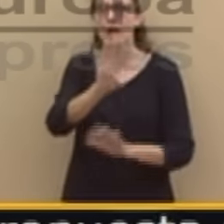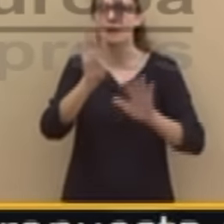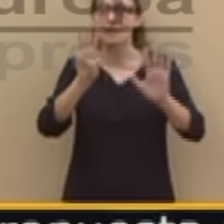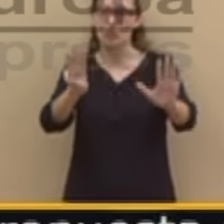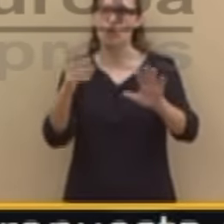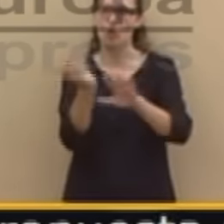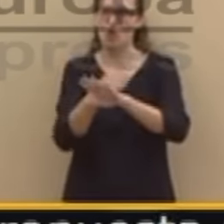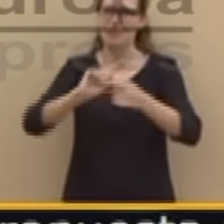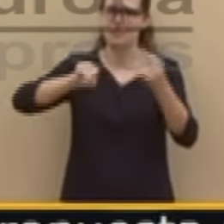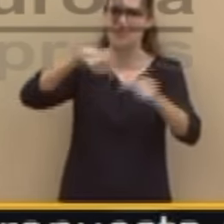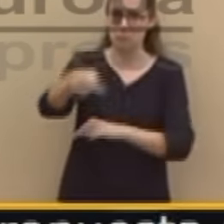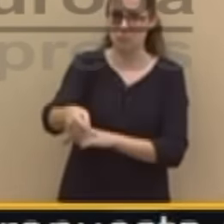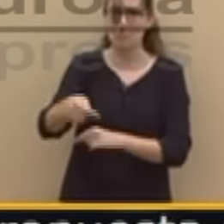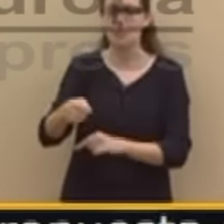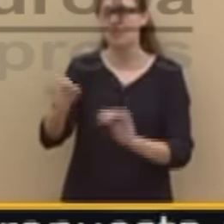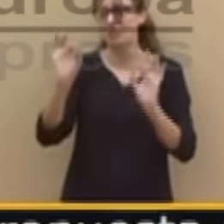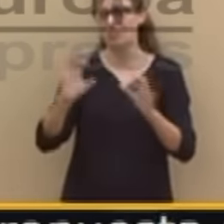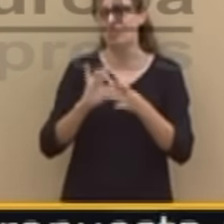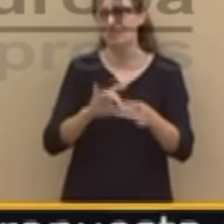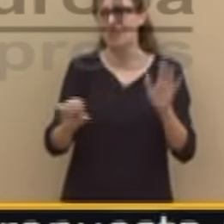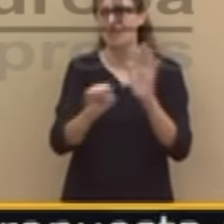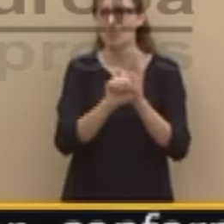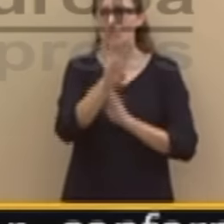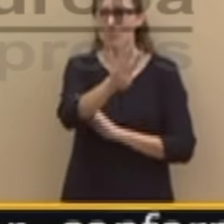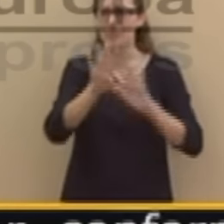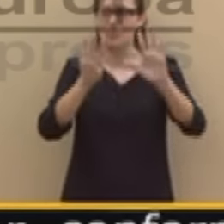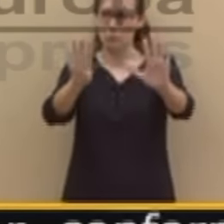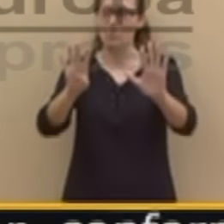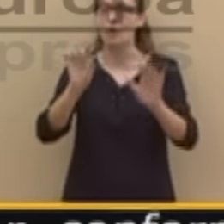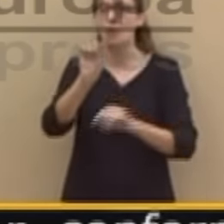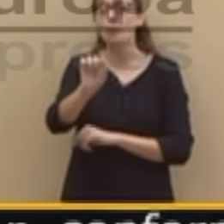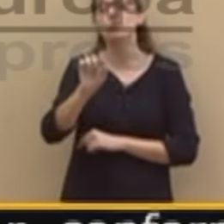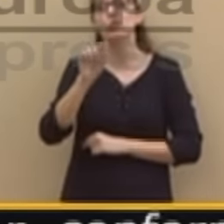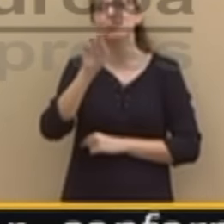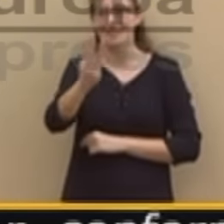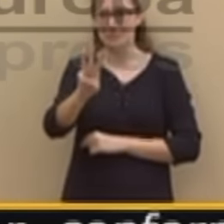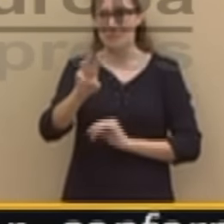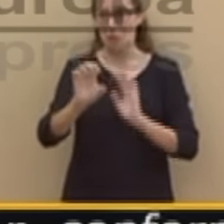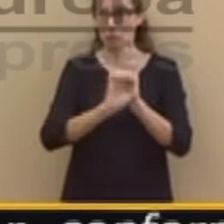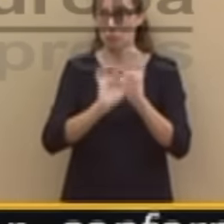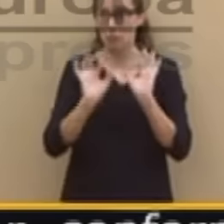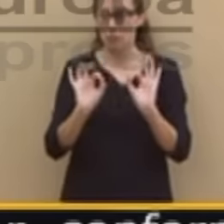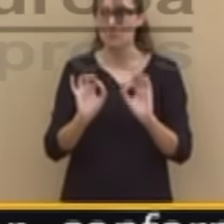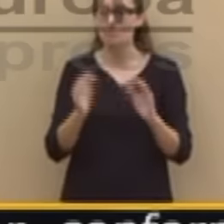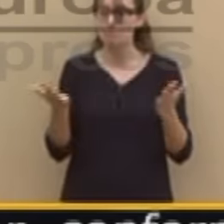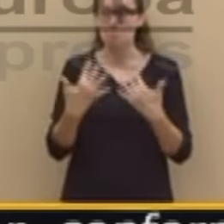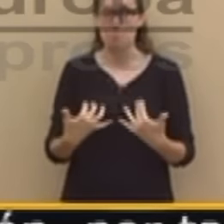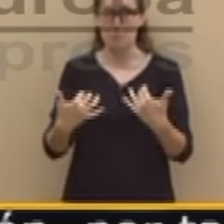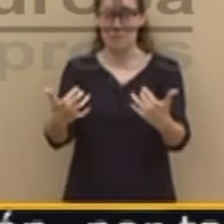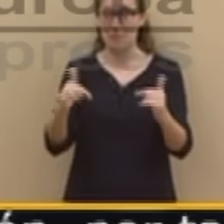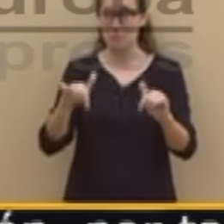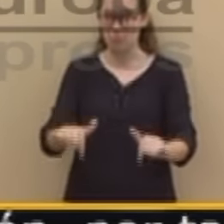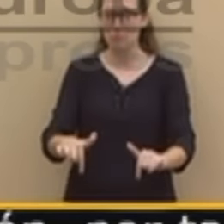conforme a lo dispuesto en el artículo 99.3 de la Constitución. Por lo tanto, el Pleno de la Cámara puede reunirse